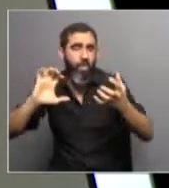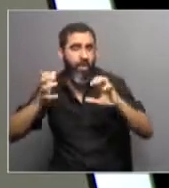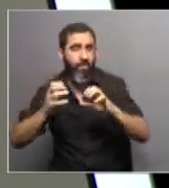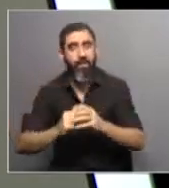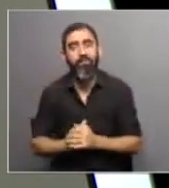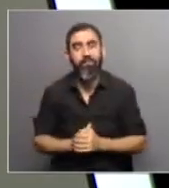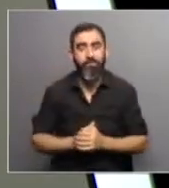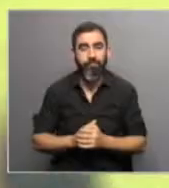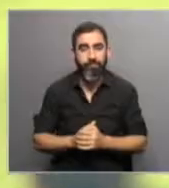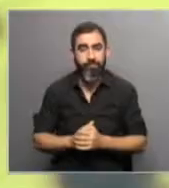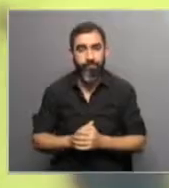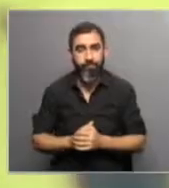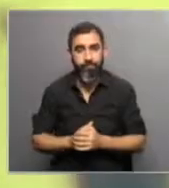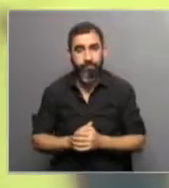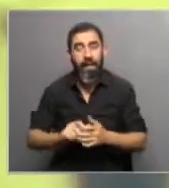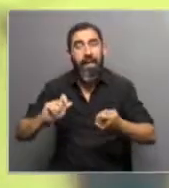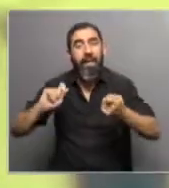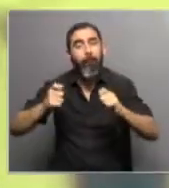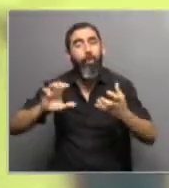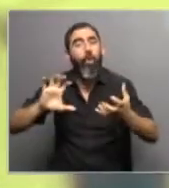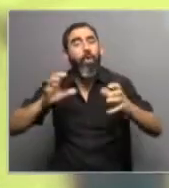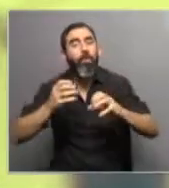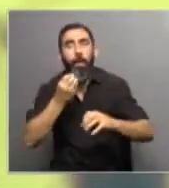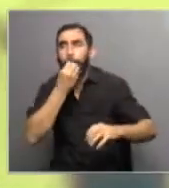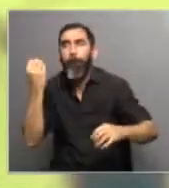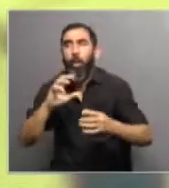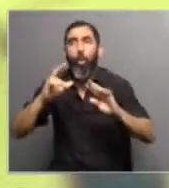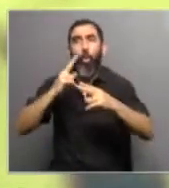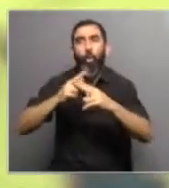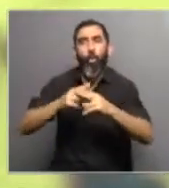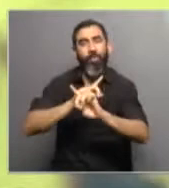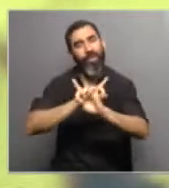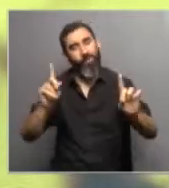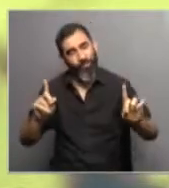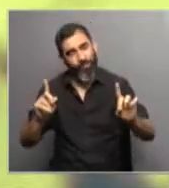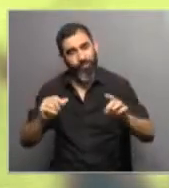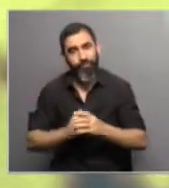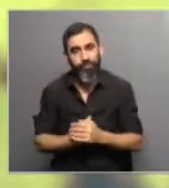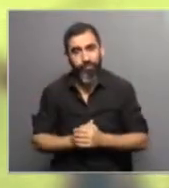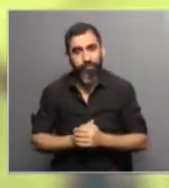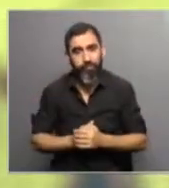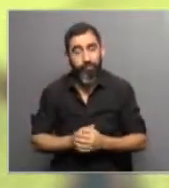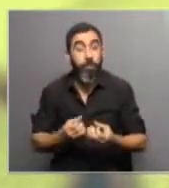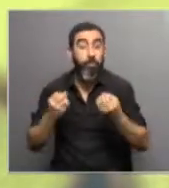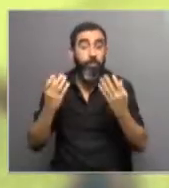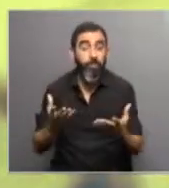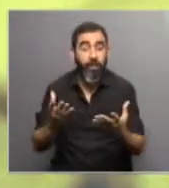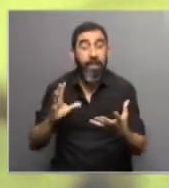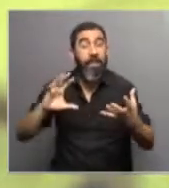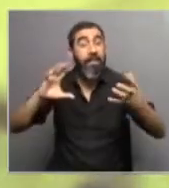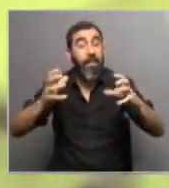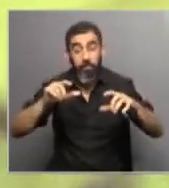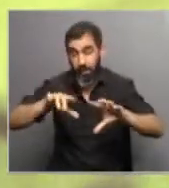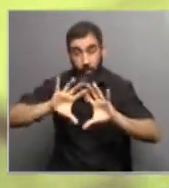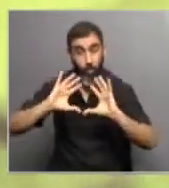tiempo. Claro, bueno, a ver, cambio climático quizás no es el mejor nombre que se eligió. ¿Por qué? ¿Qué pasa? El clima de la